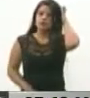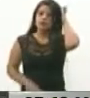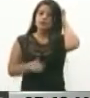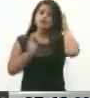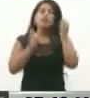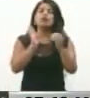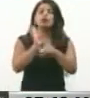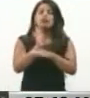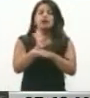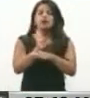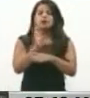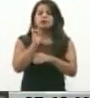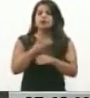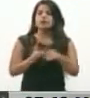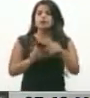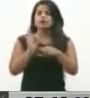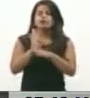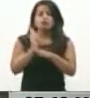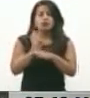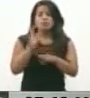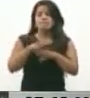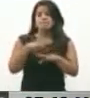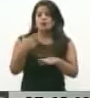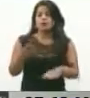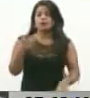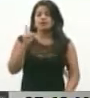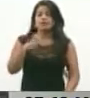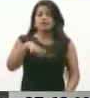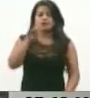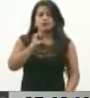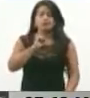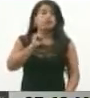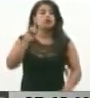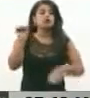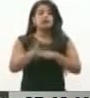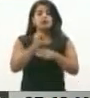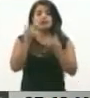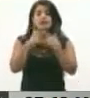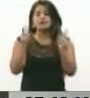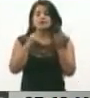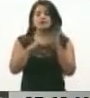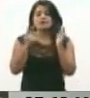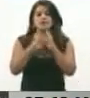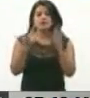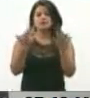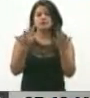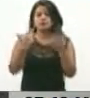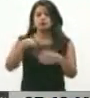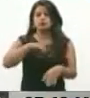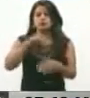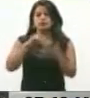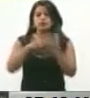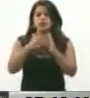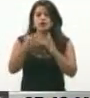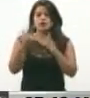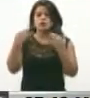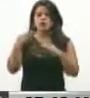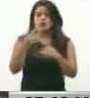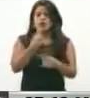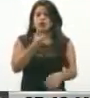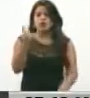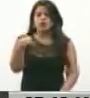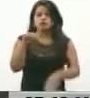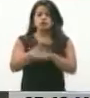tener mucho cuidado, porque hay que entender que el software libre es básicamente lo que llamamos nosotros en la jerga de ingeniería. Software